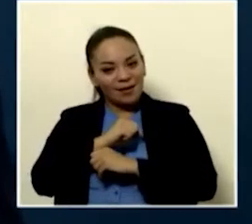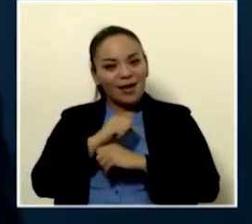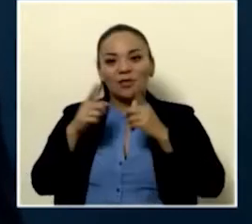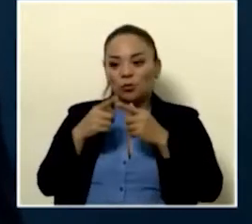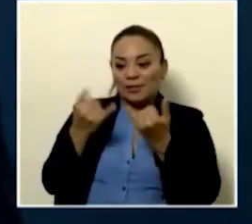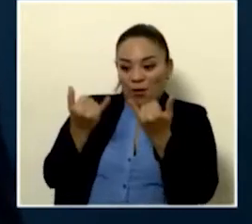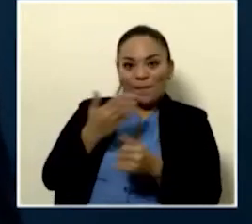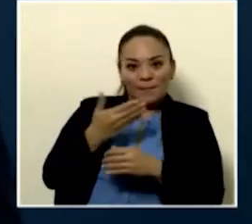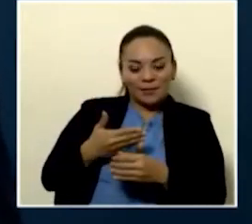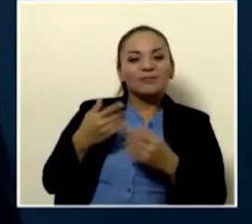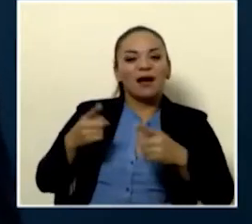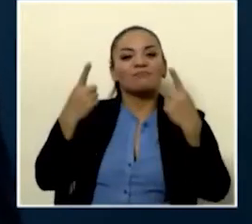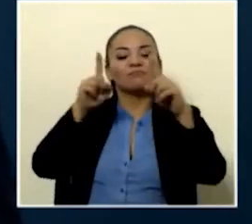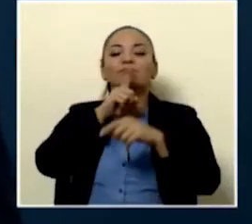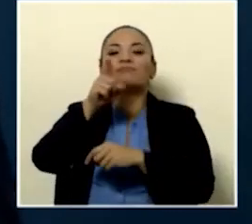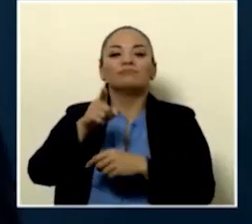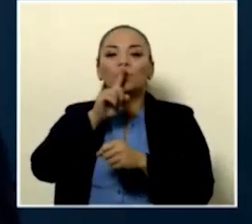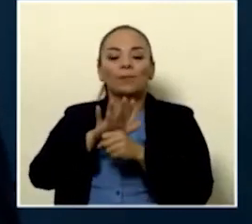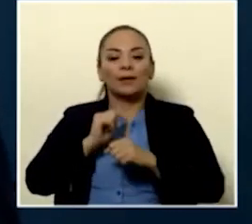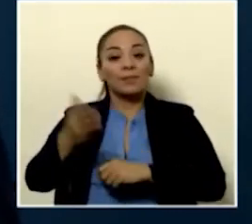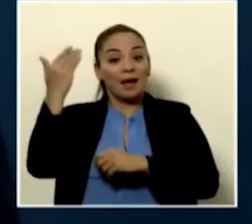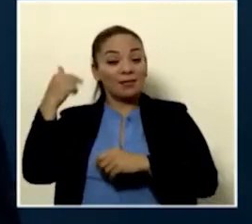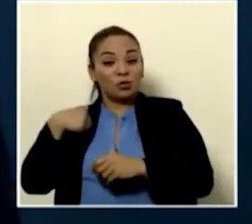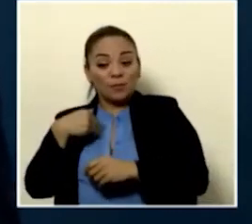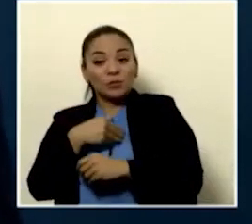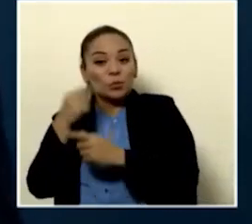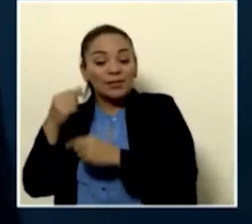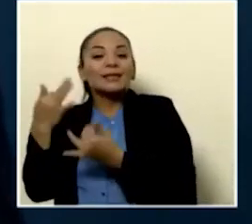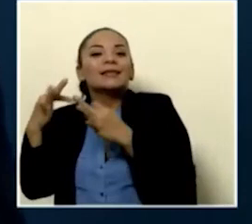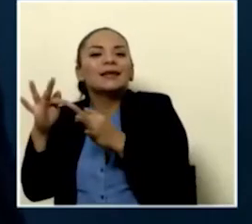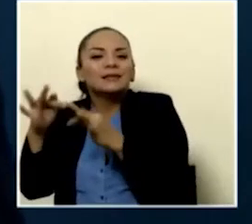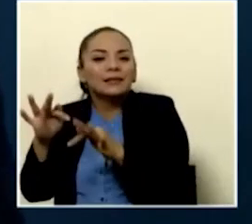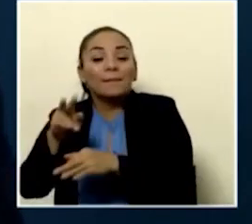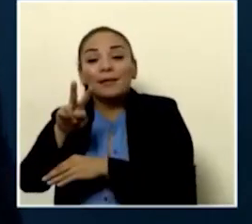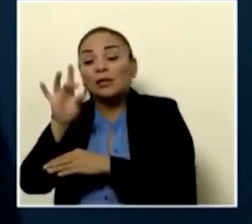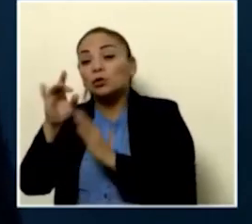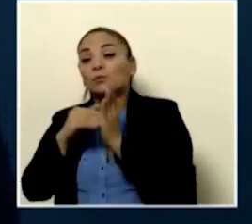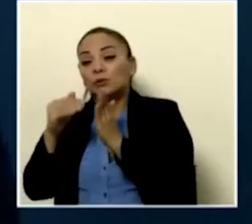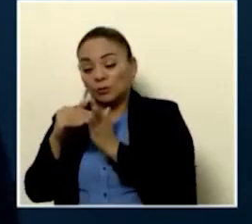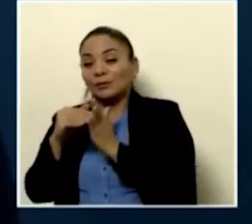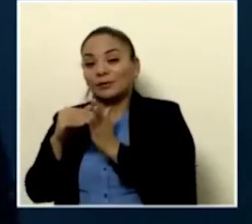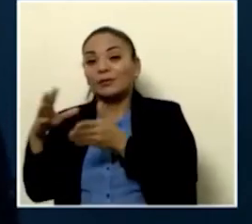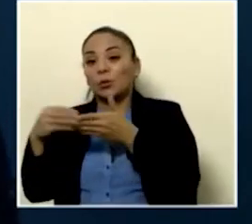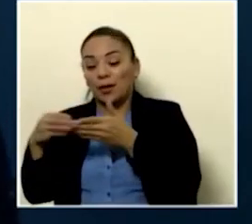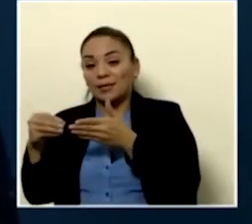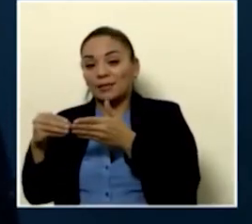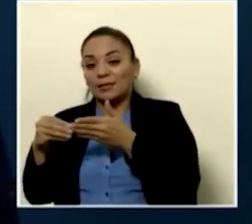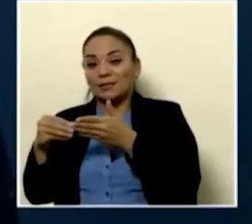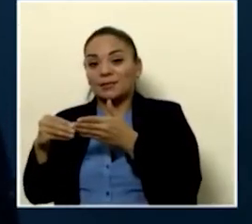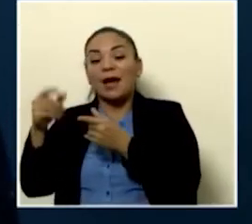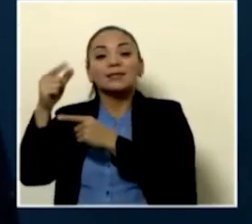realidad. Traté como ministro de Hacienda 28 millones de dólares de Hacienda Digital